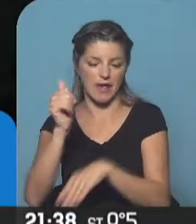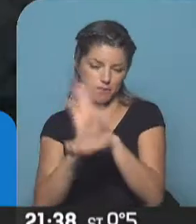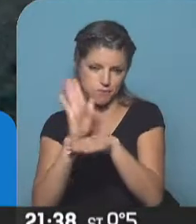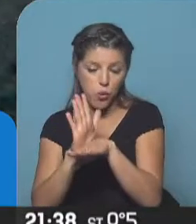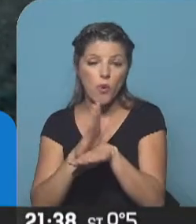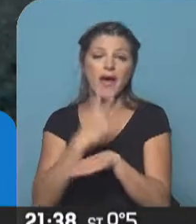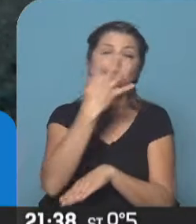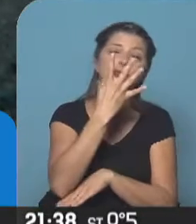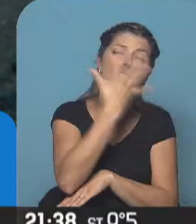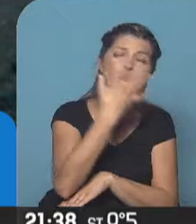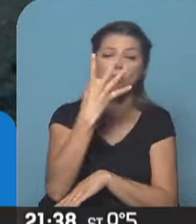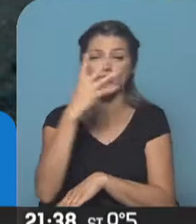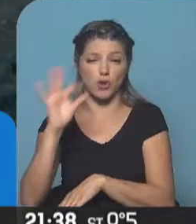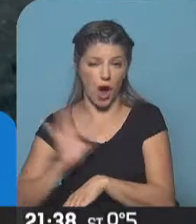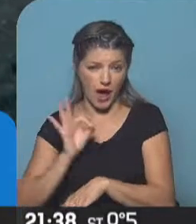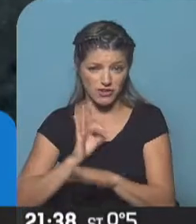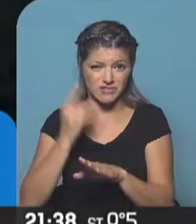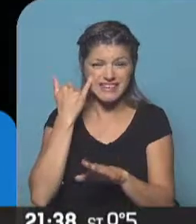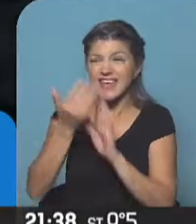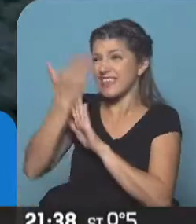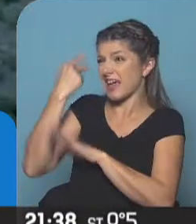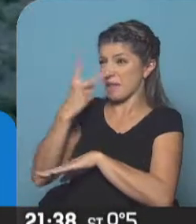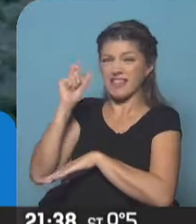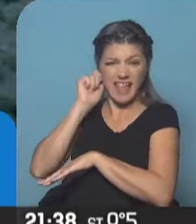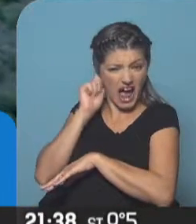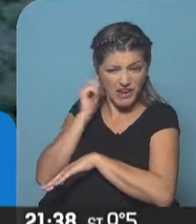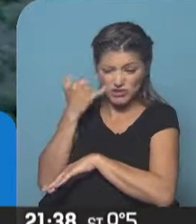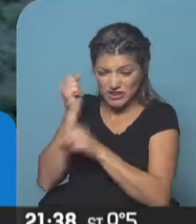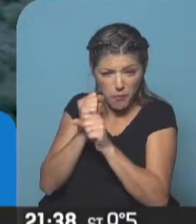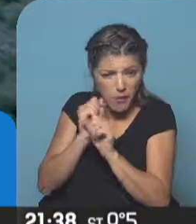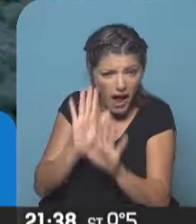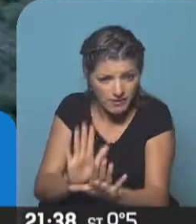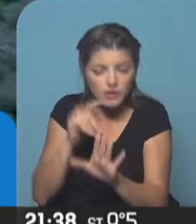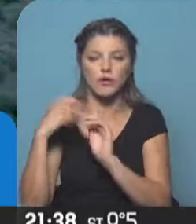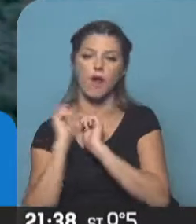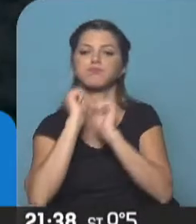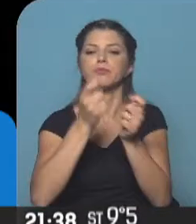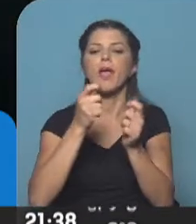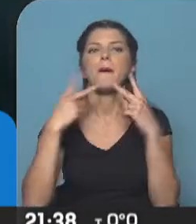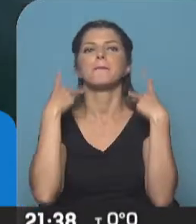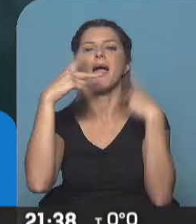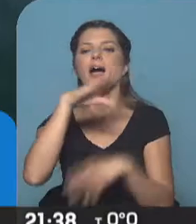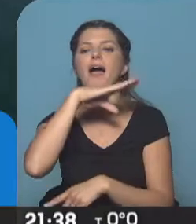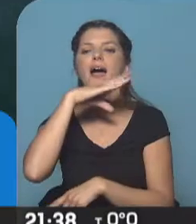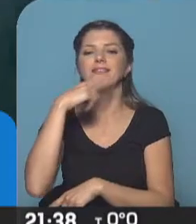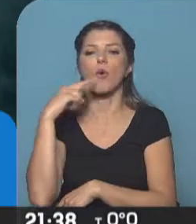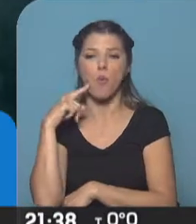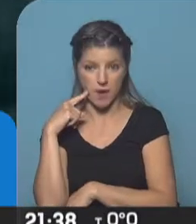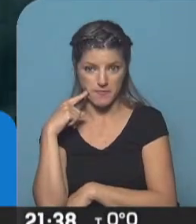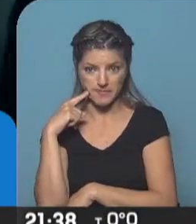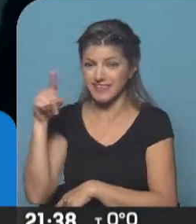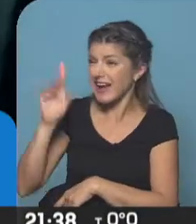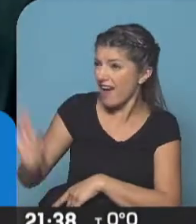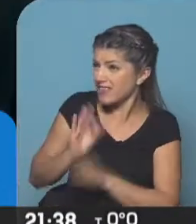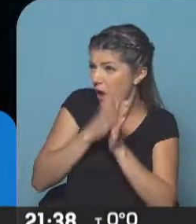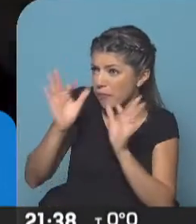20 trabajó en la casa de una familia que ahora deja para viajar a San Juan por otro trabajo. Toda su vida la pasó con esa familia. El cambio genera dudas